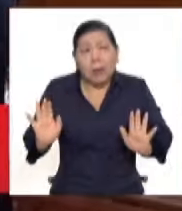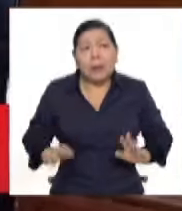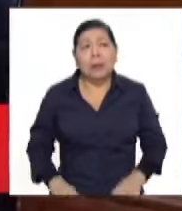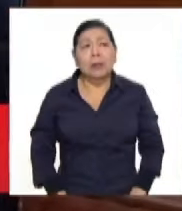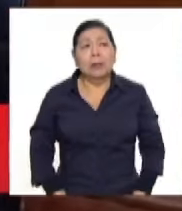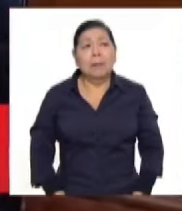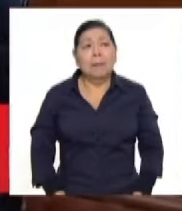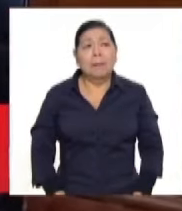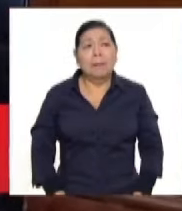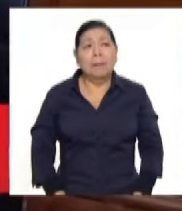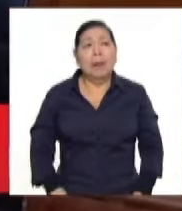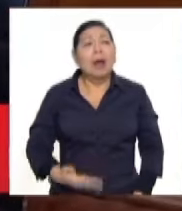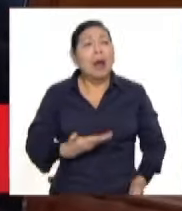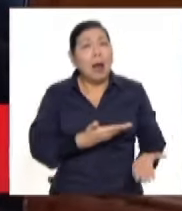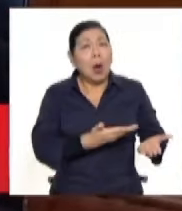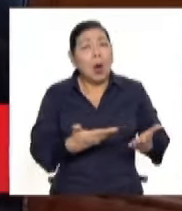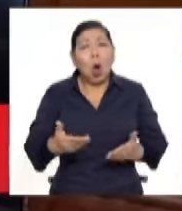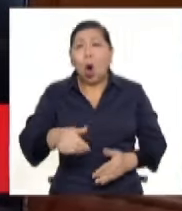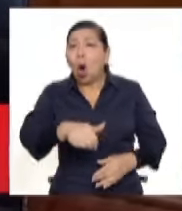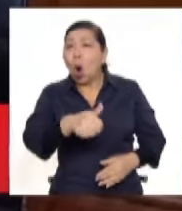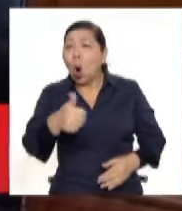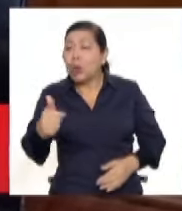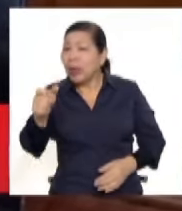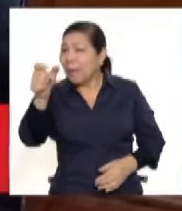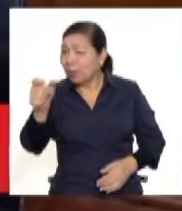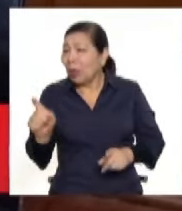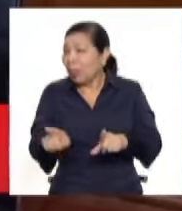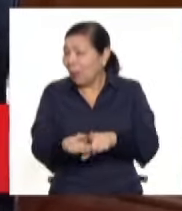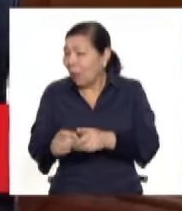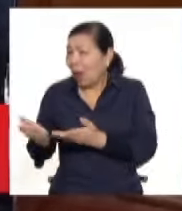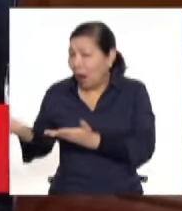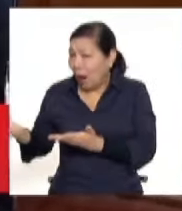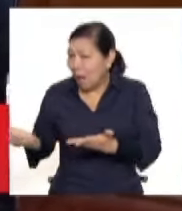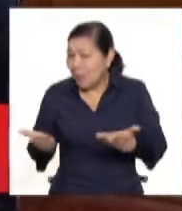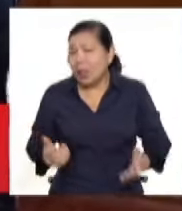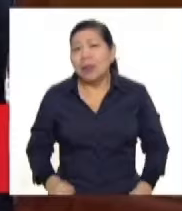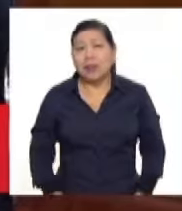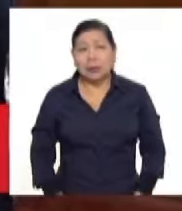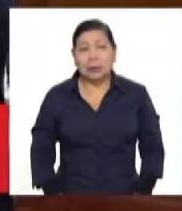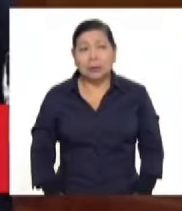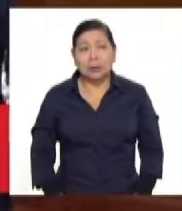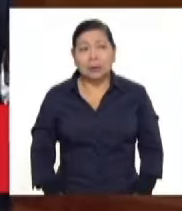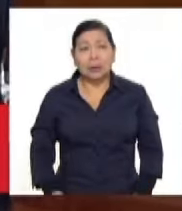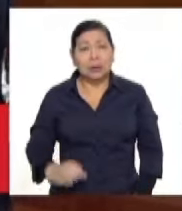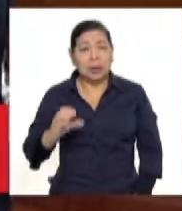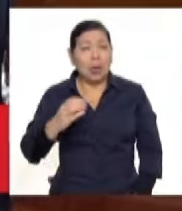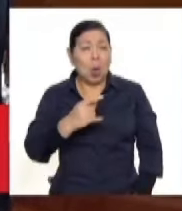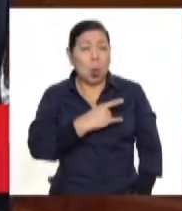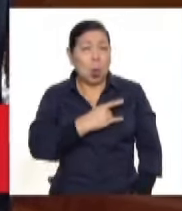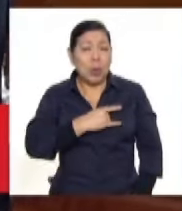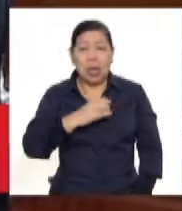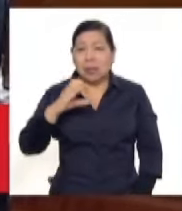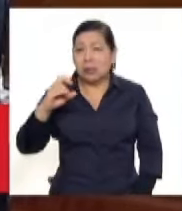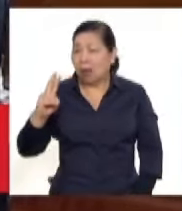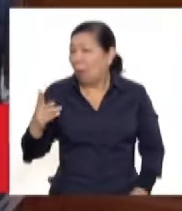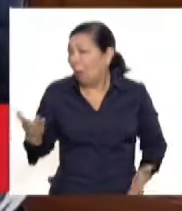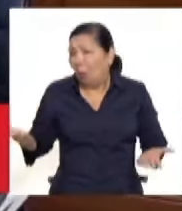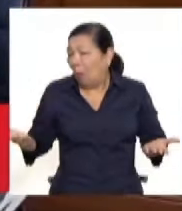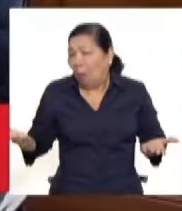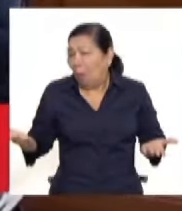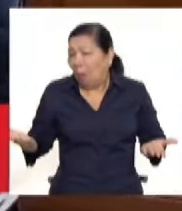coincidencia, han invitado a otras personas, y por coincidencia sean de la Vallejo, pues no lo veo